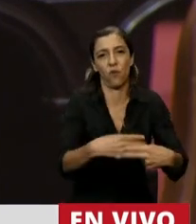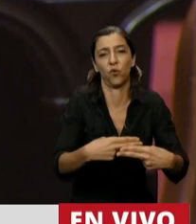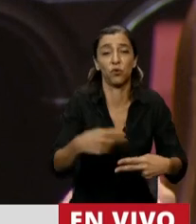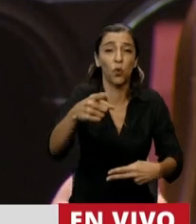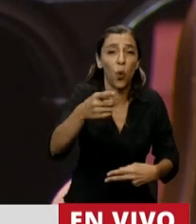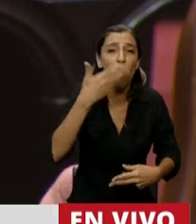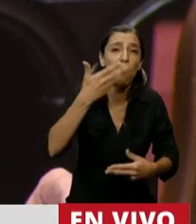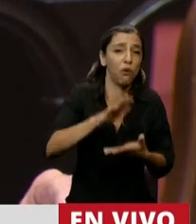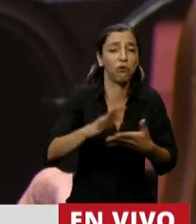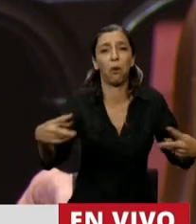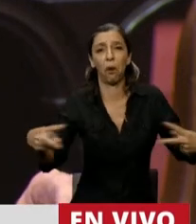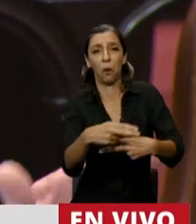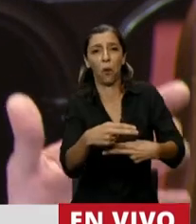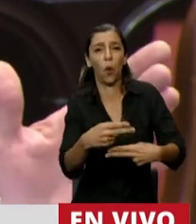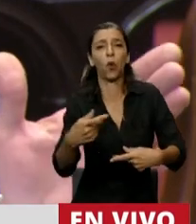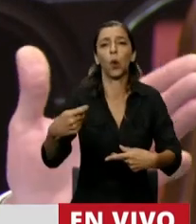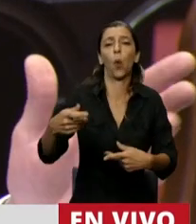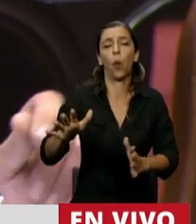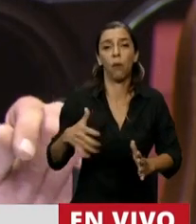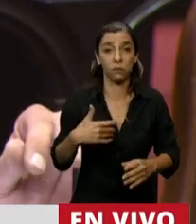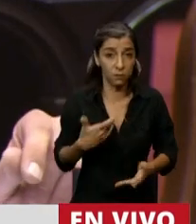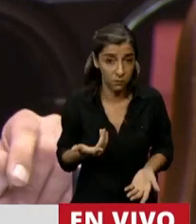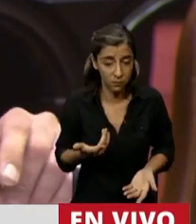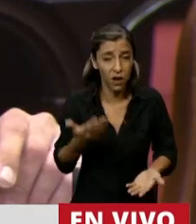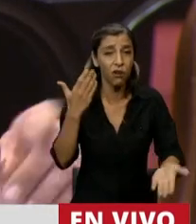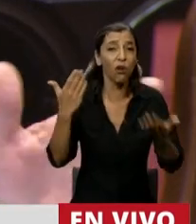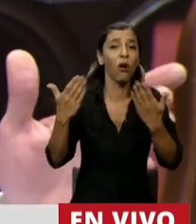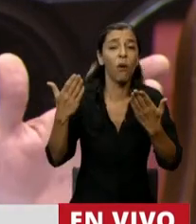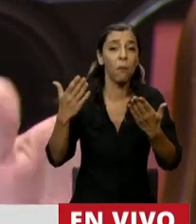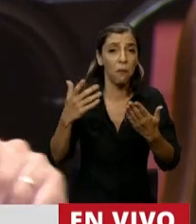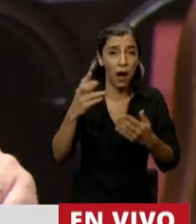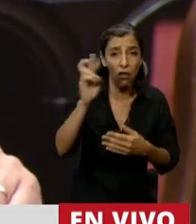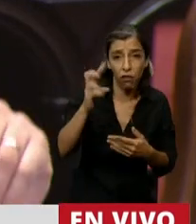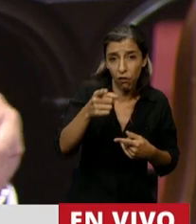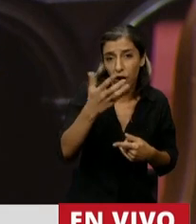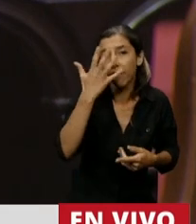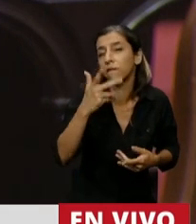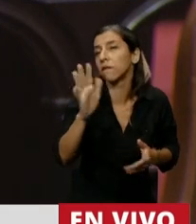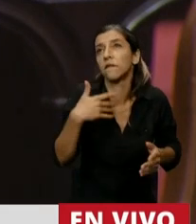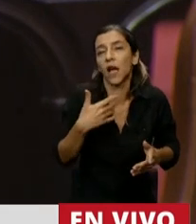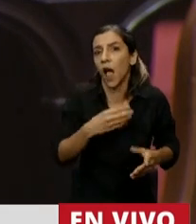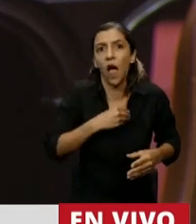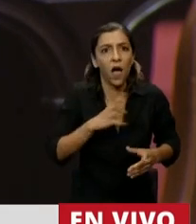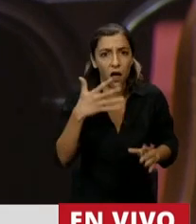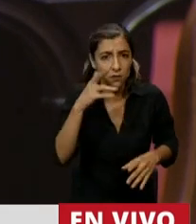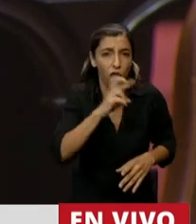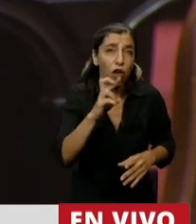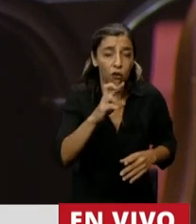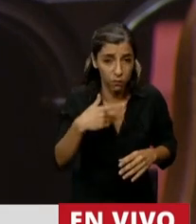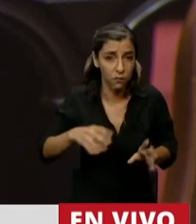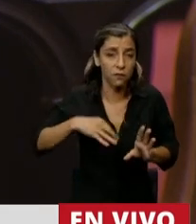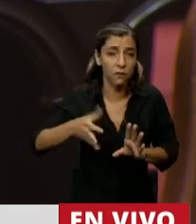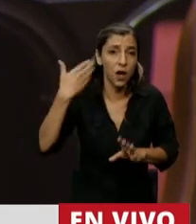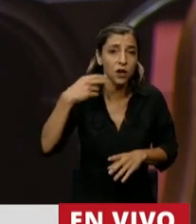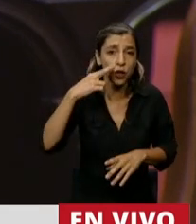de ajuste a los jubilados. Comparen con la moneda extranjera, a ustedes que tanto les gusta hablar de dólares. En el 2015,